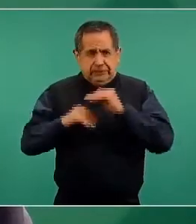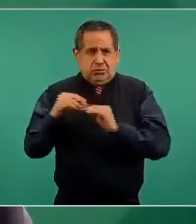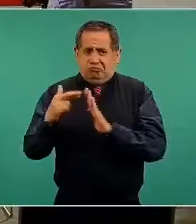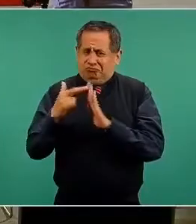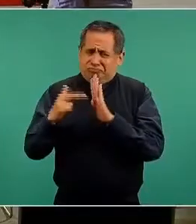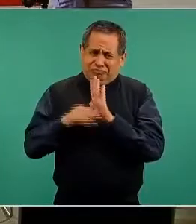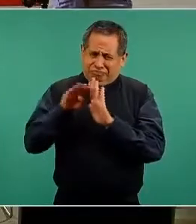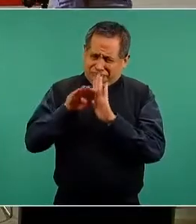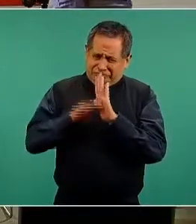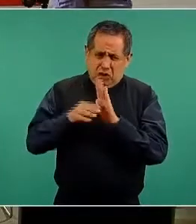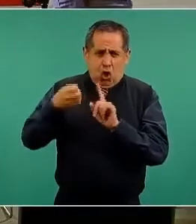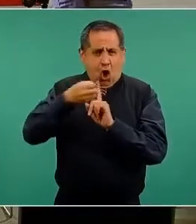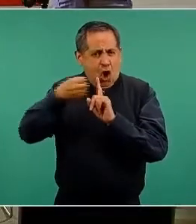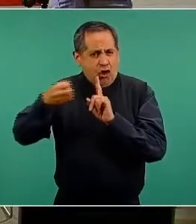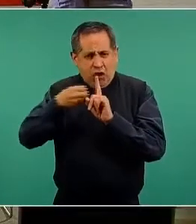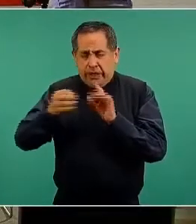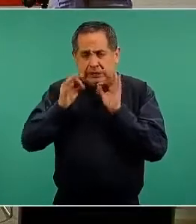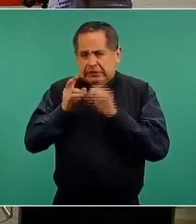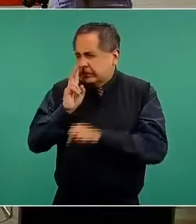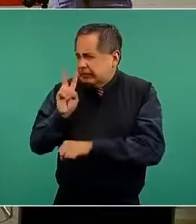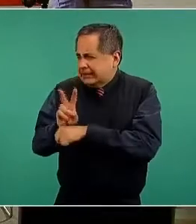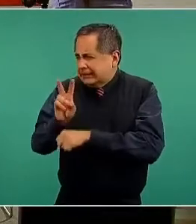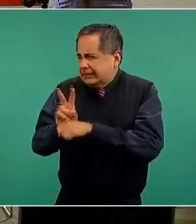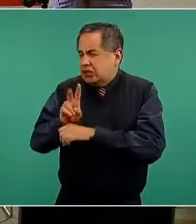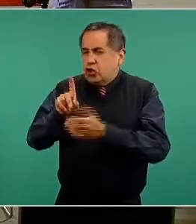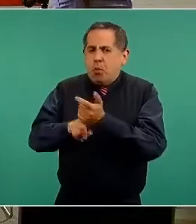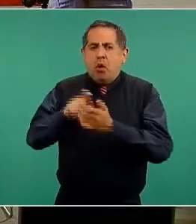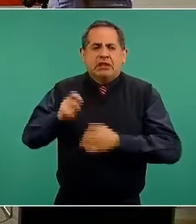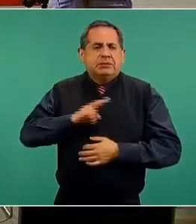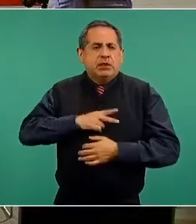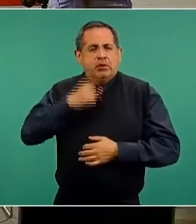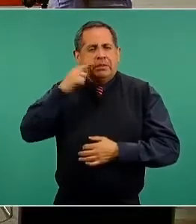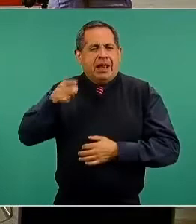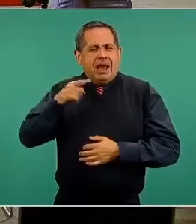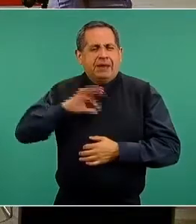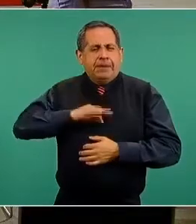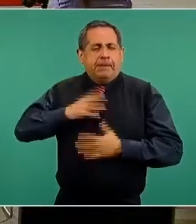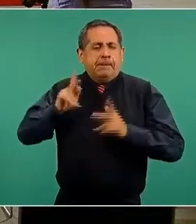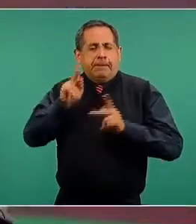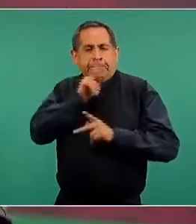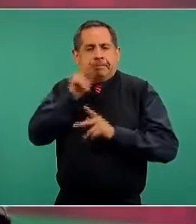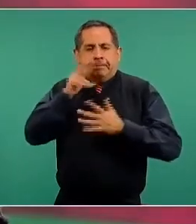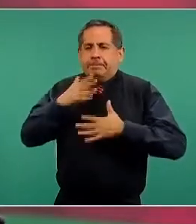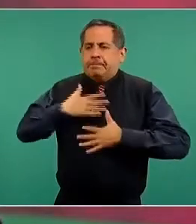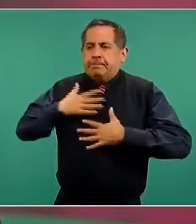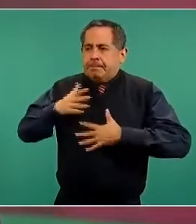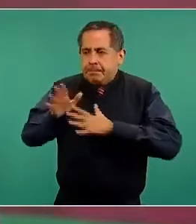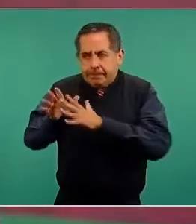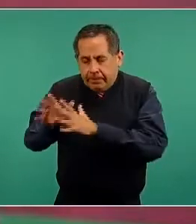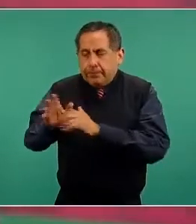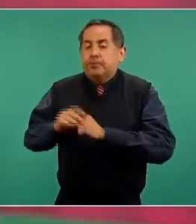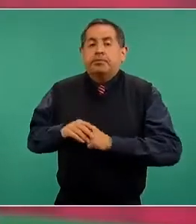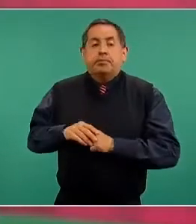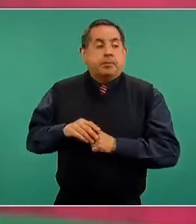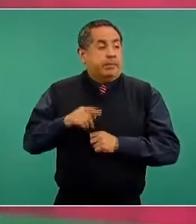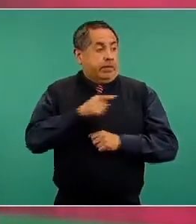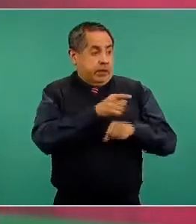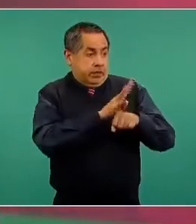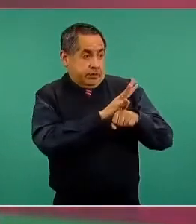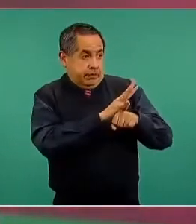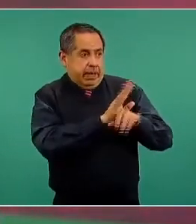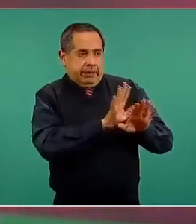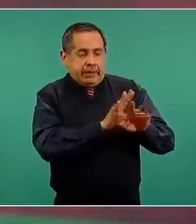más consistente de vigilancia de virus respiratorios. Al inicio de la pandemia de COVID se vigilaban 14